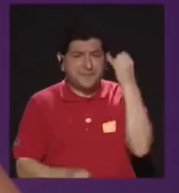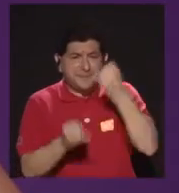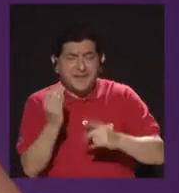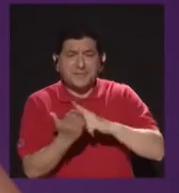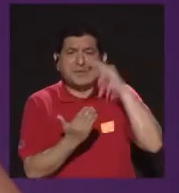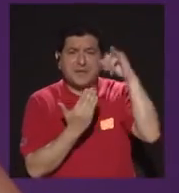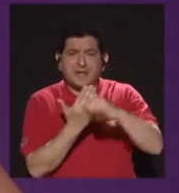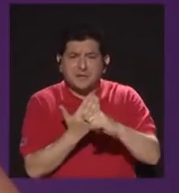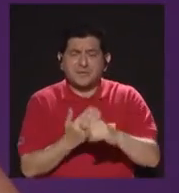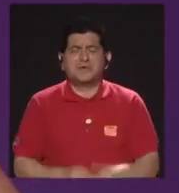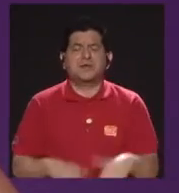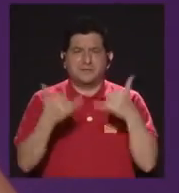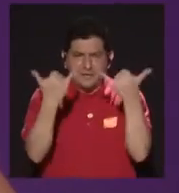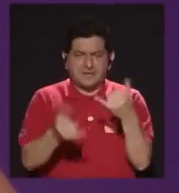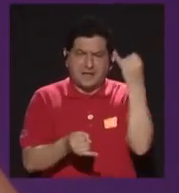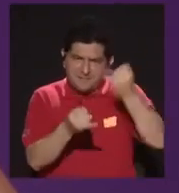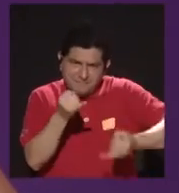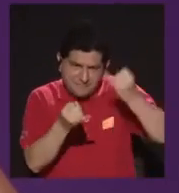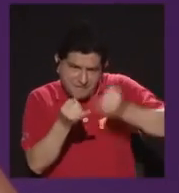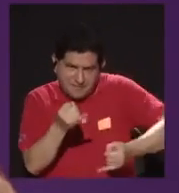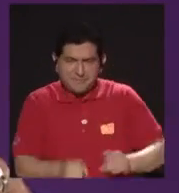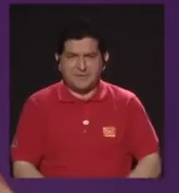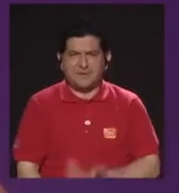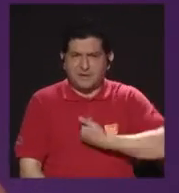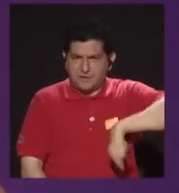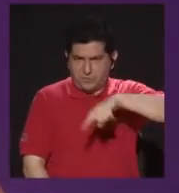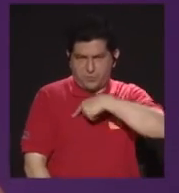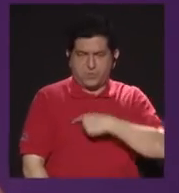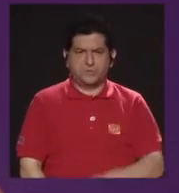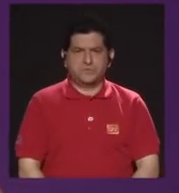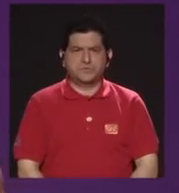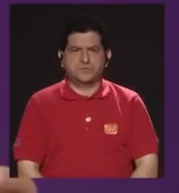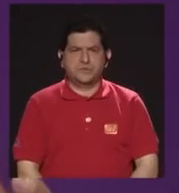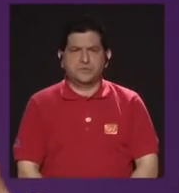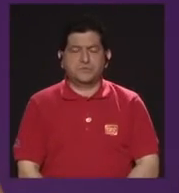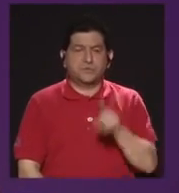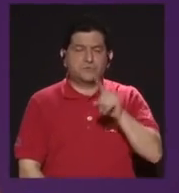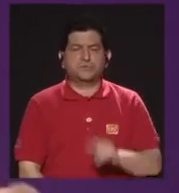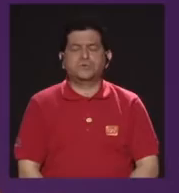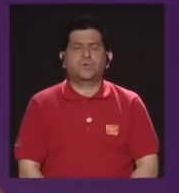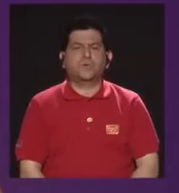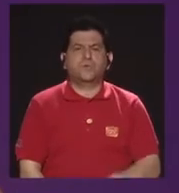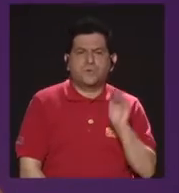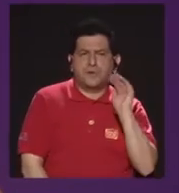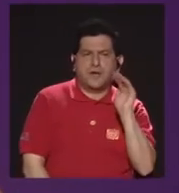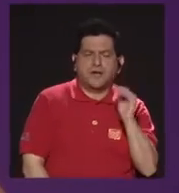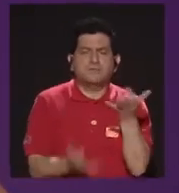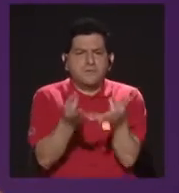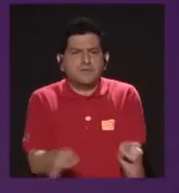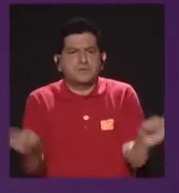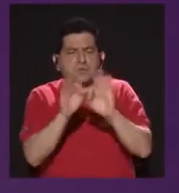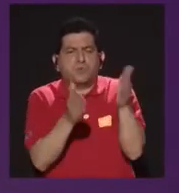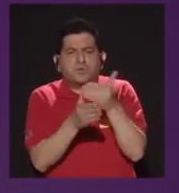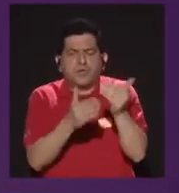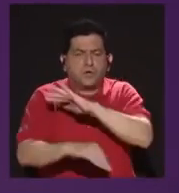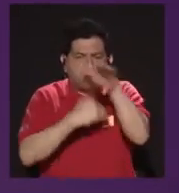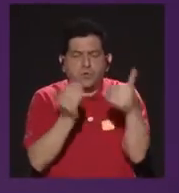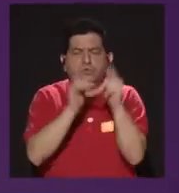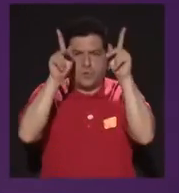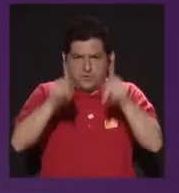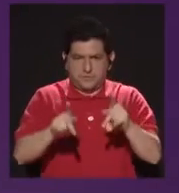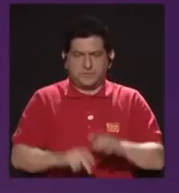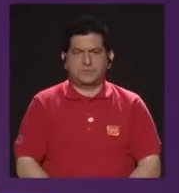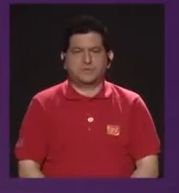nuestro programa vamos a cerrar con un aviso muy importante que quiero compartir con todos esos